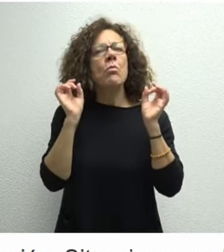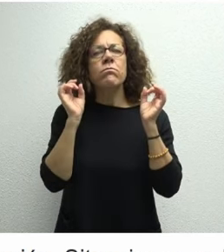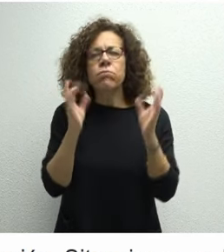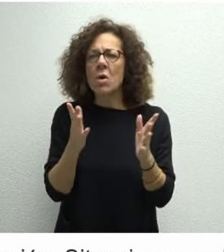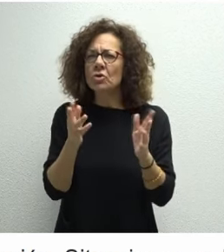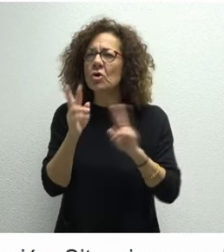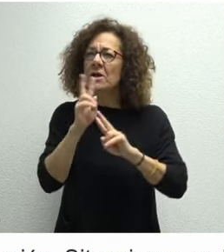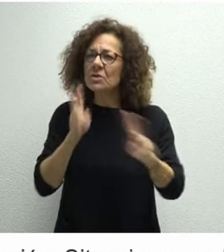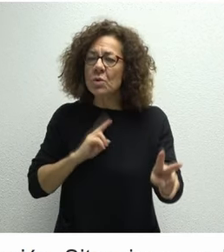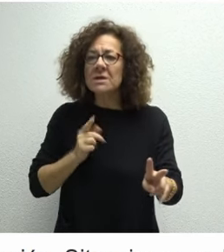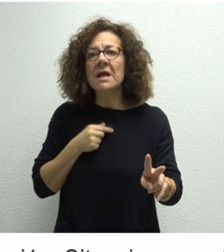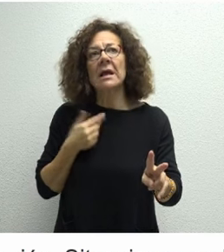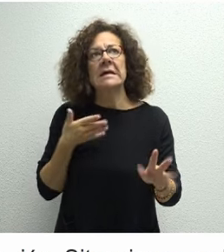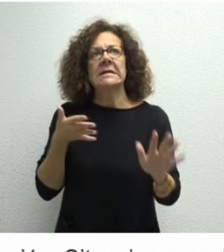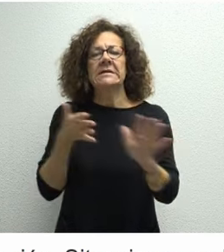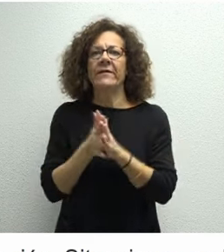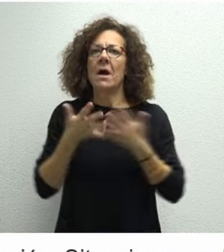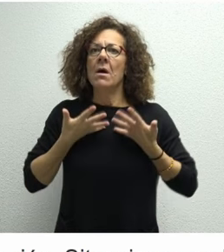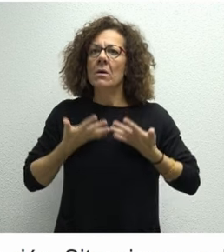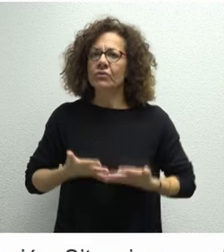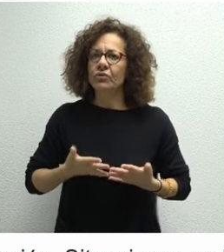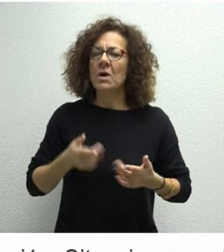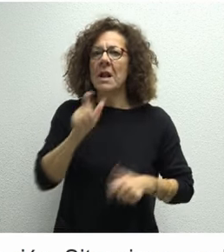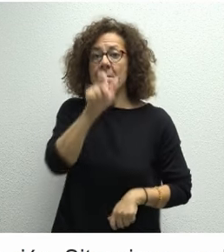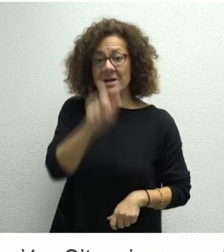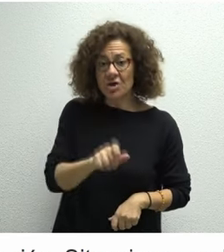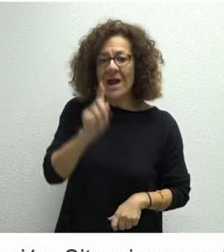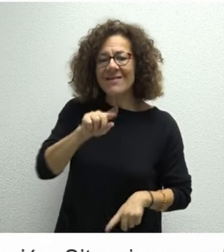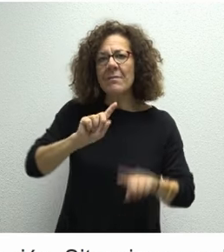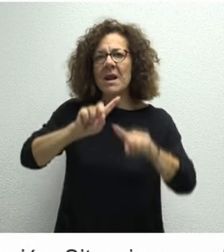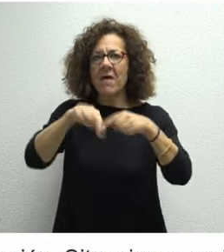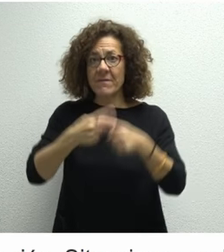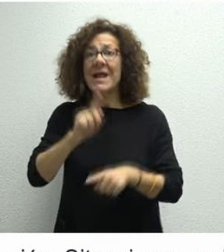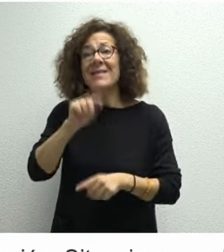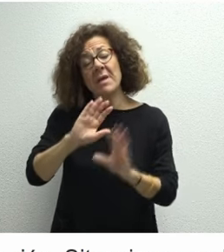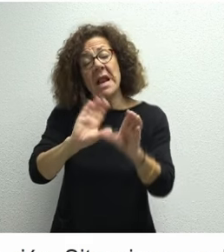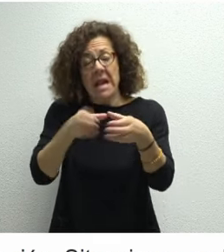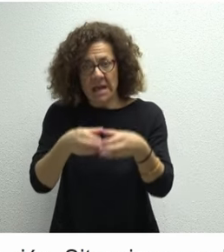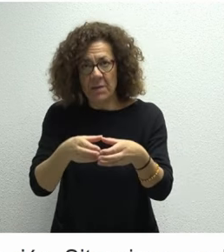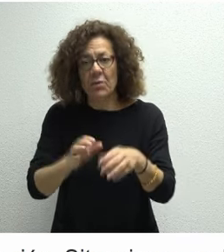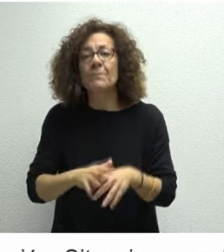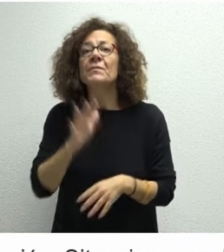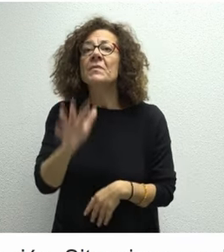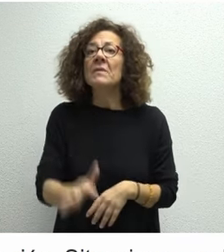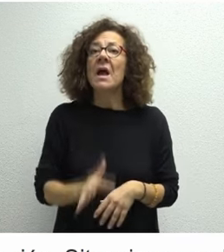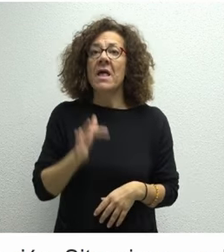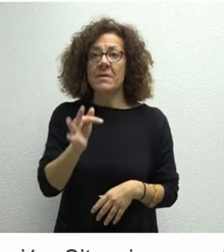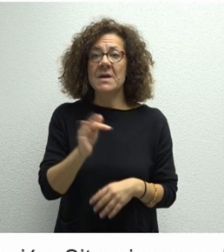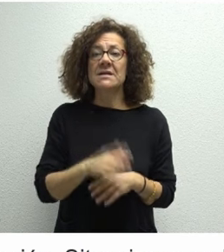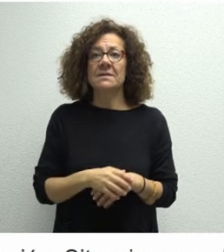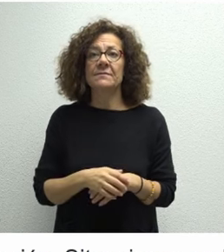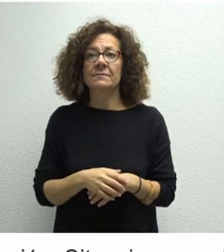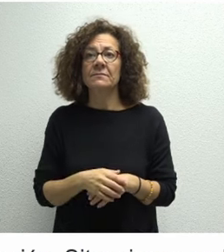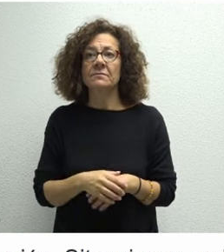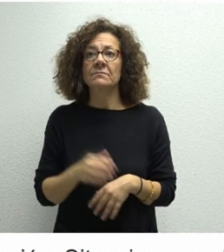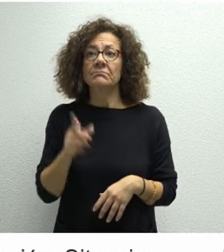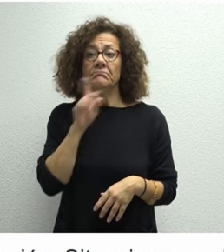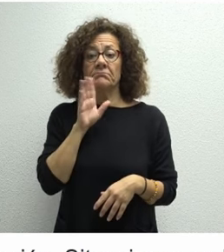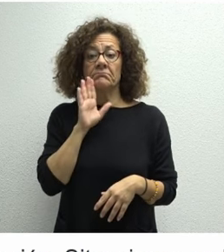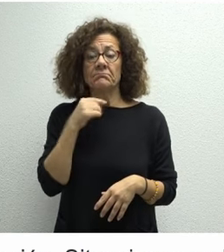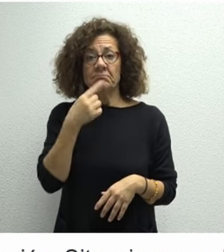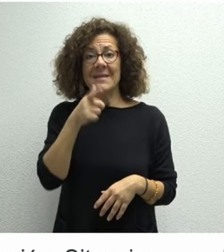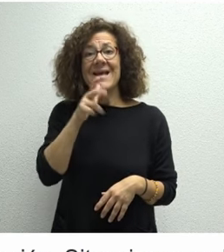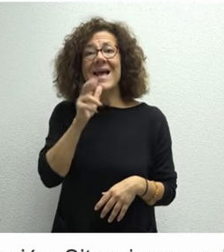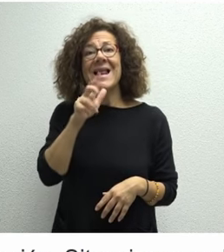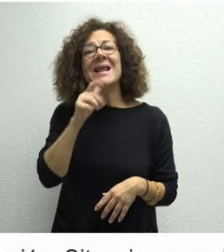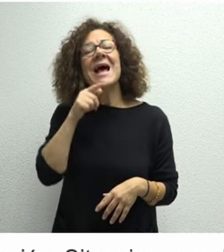genera mucho alivio en la persona en la familia y también en el equipo no eh además eh pues como os decía Elena consiguió